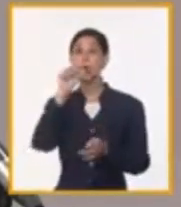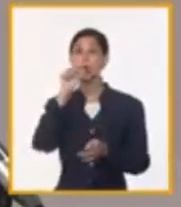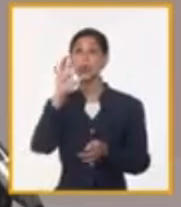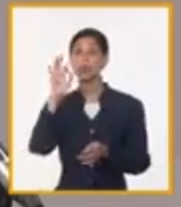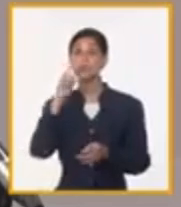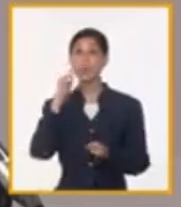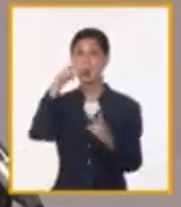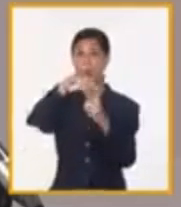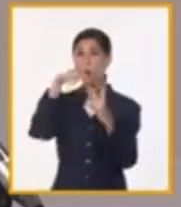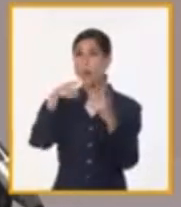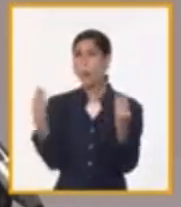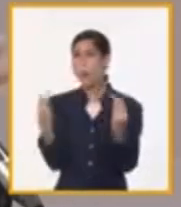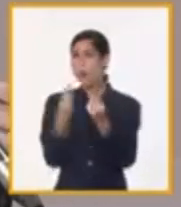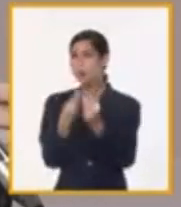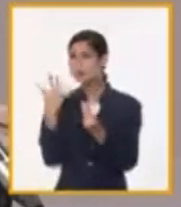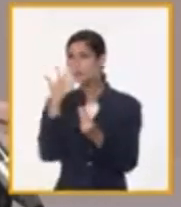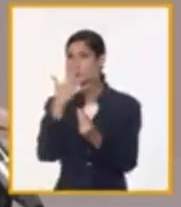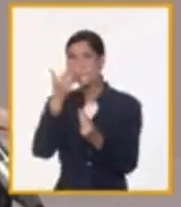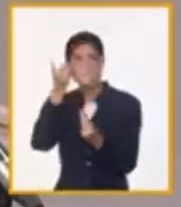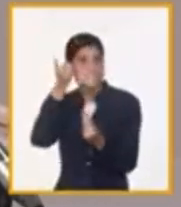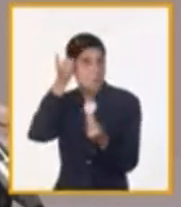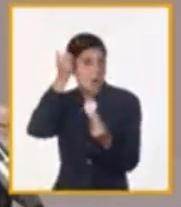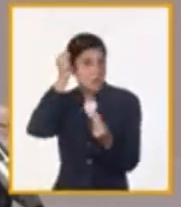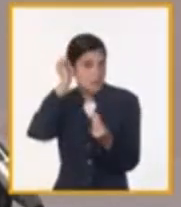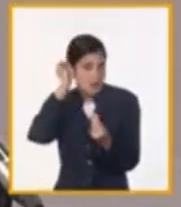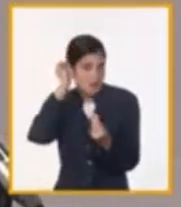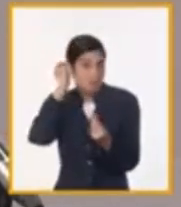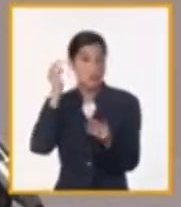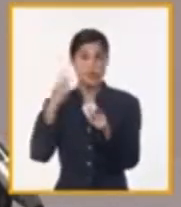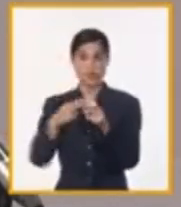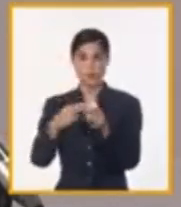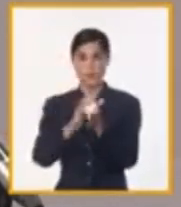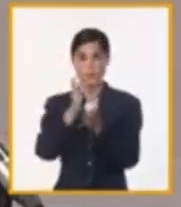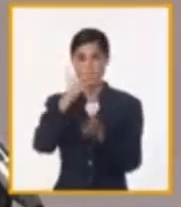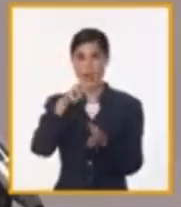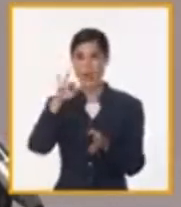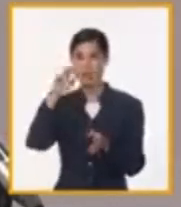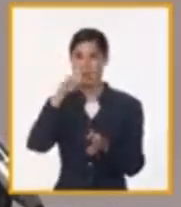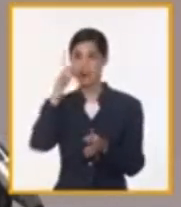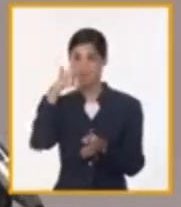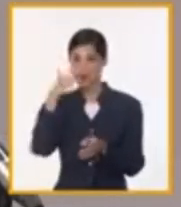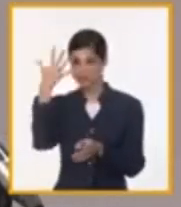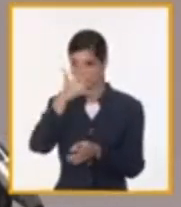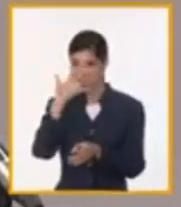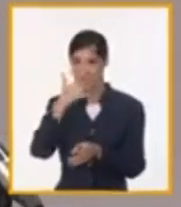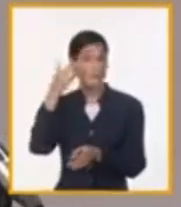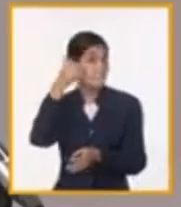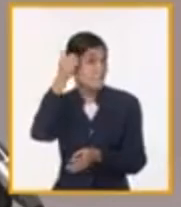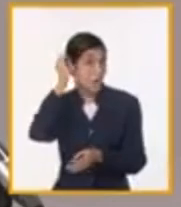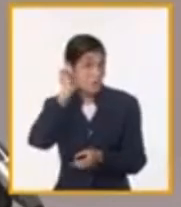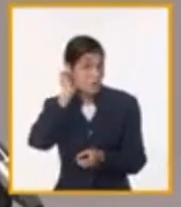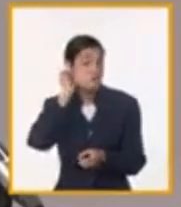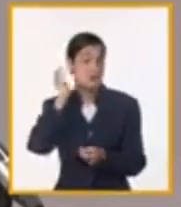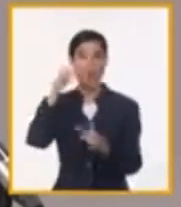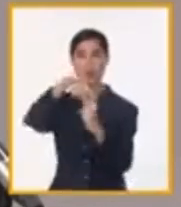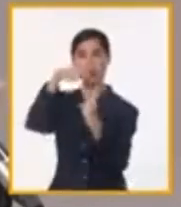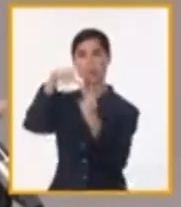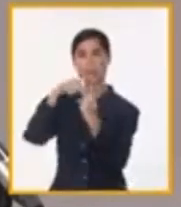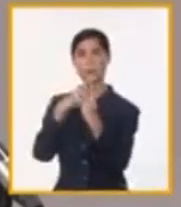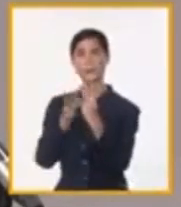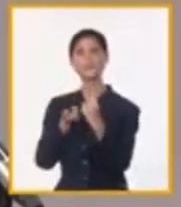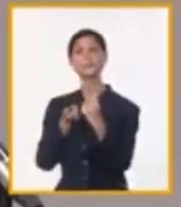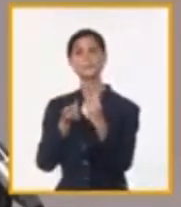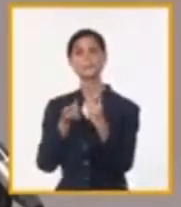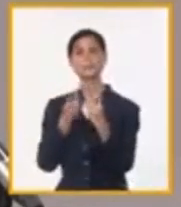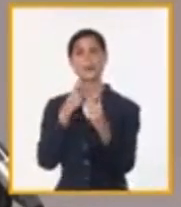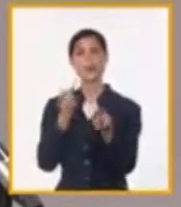Machado María Corina Machado no pudo presentarse ya a las elecciones no pudo presentar a la otra candidata que que ella había elegido Entonces el